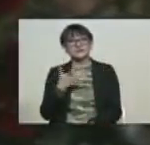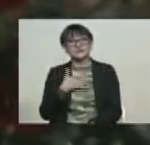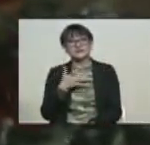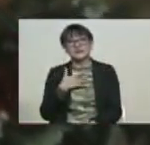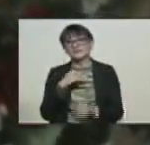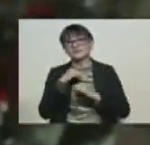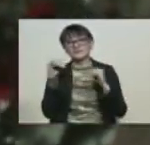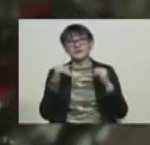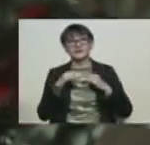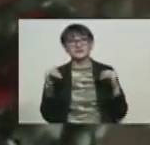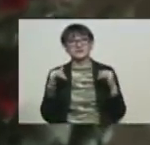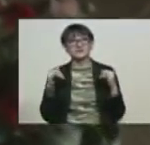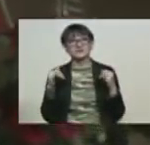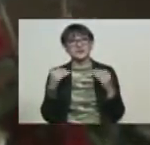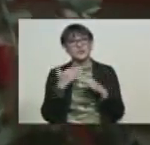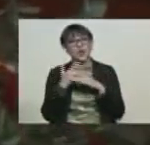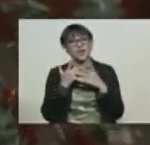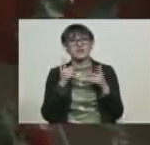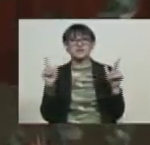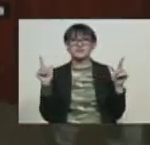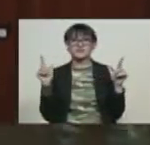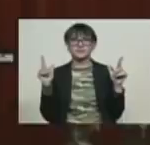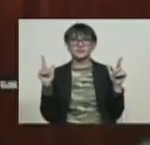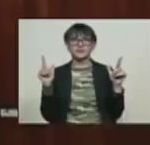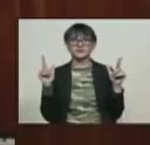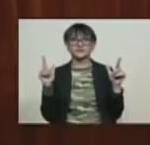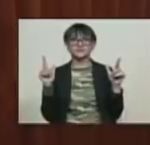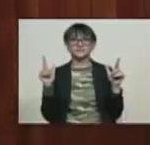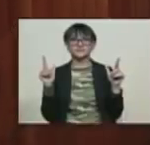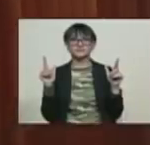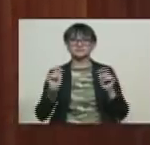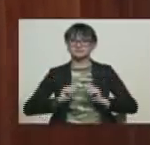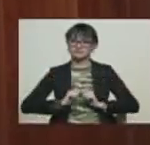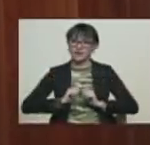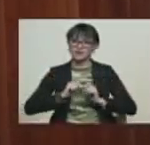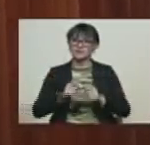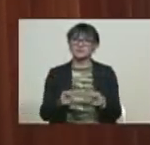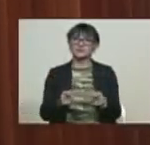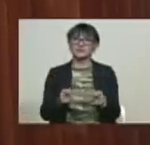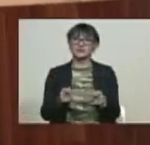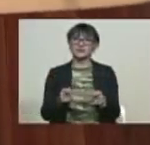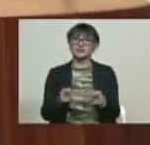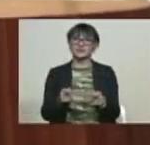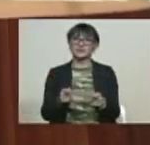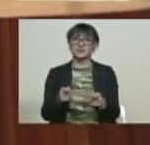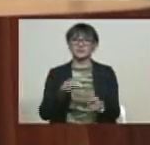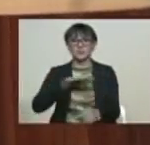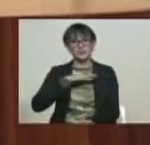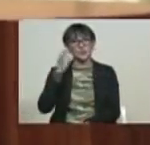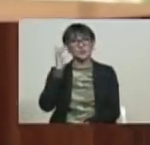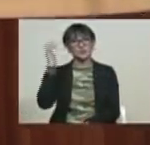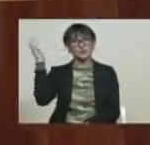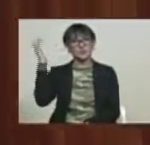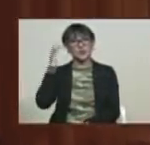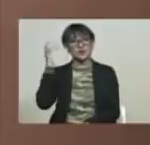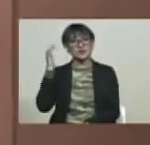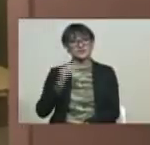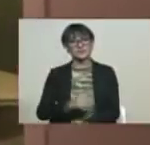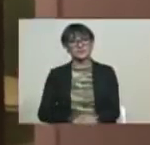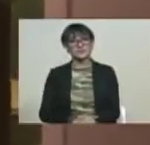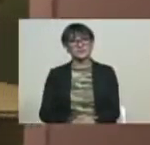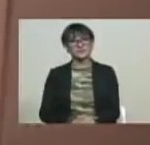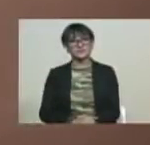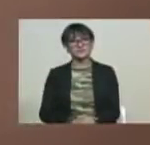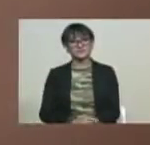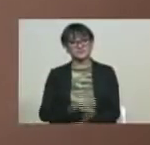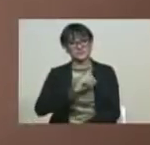siento feliz, me siento como liberado. Porque le entrego a su legado lo que eran sus sueños. Estos eran los sueños. Él me